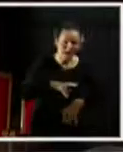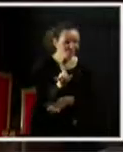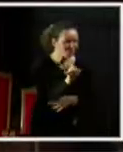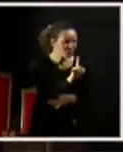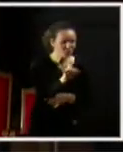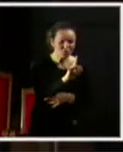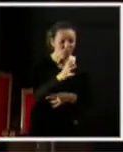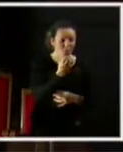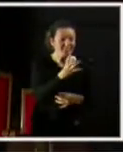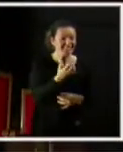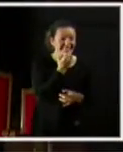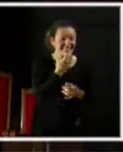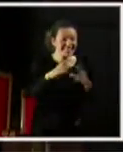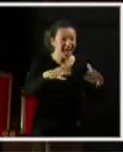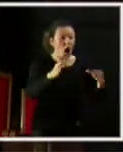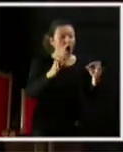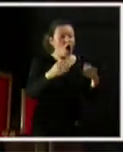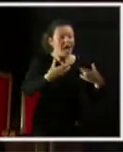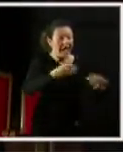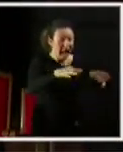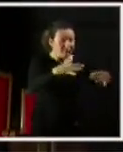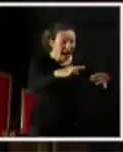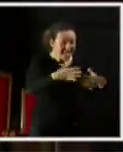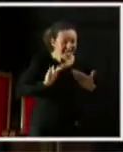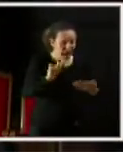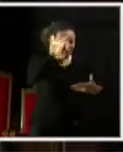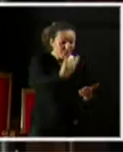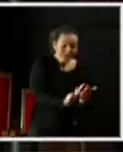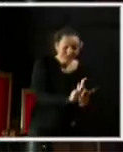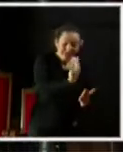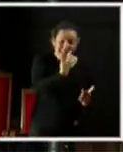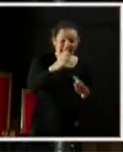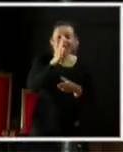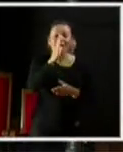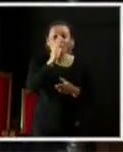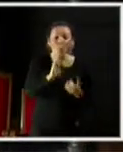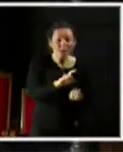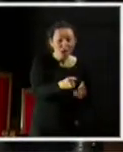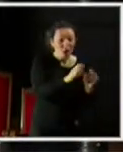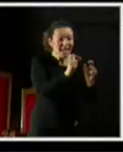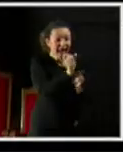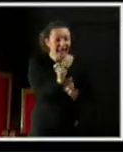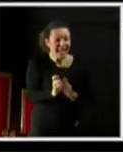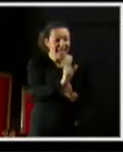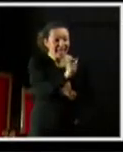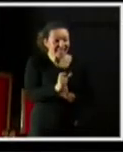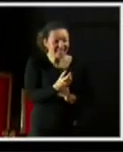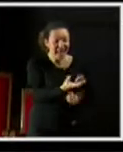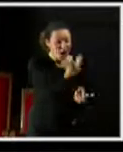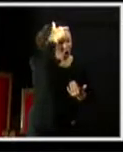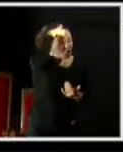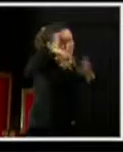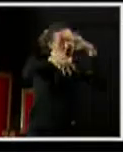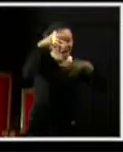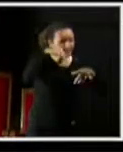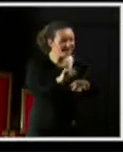por hongos y no se aprende porque lo que pasa sería la página del libro en blanco que es el equivalente al agua no pasa la información le